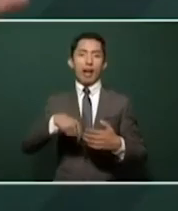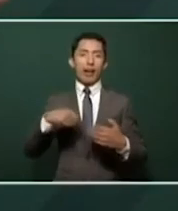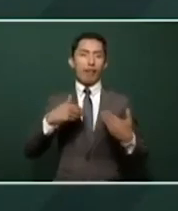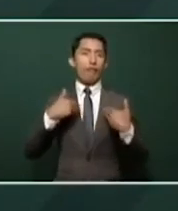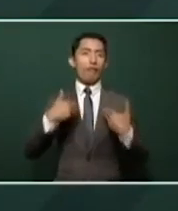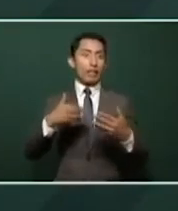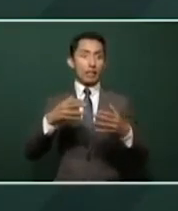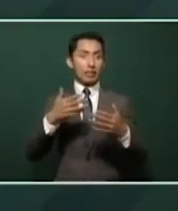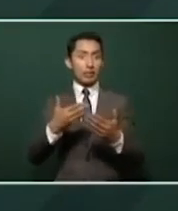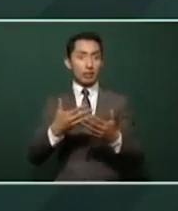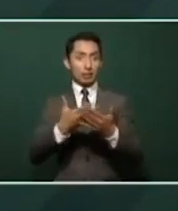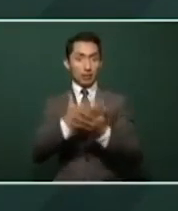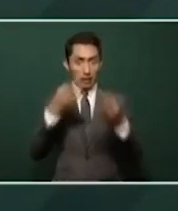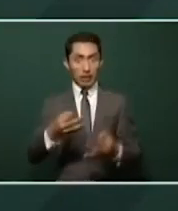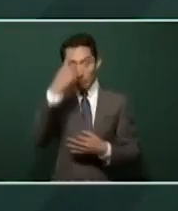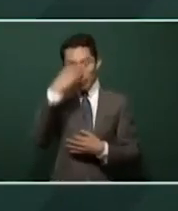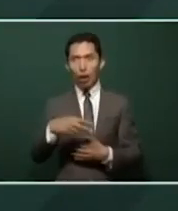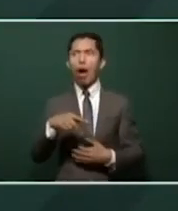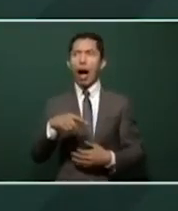como nunca.